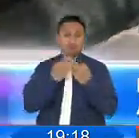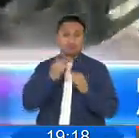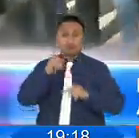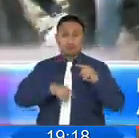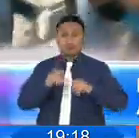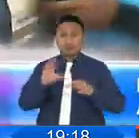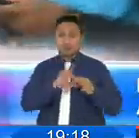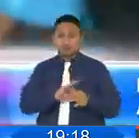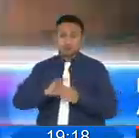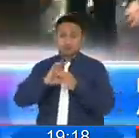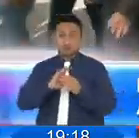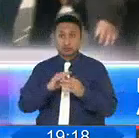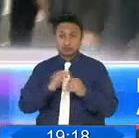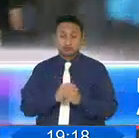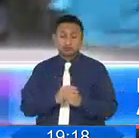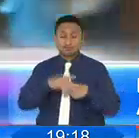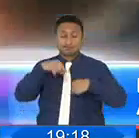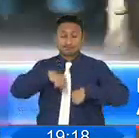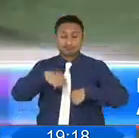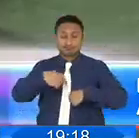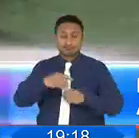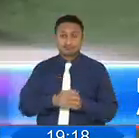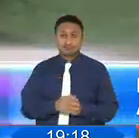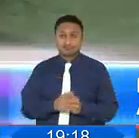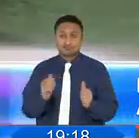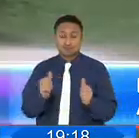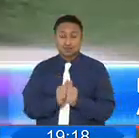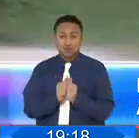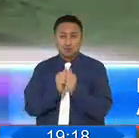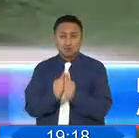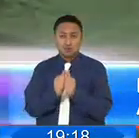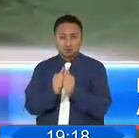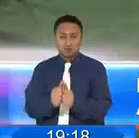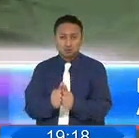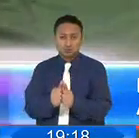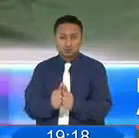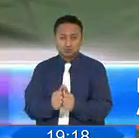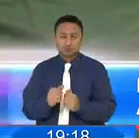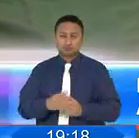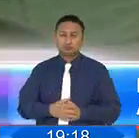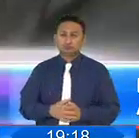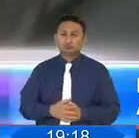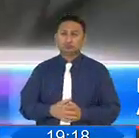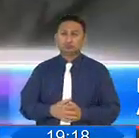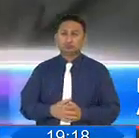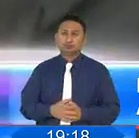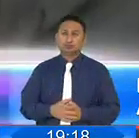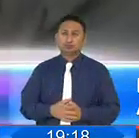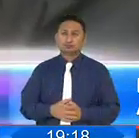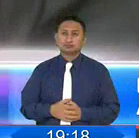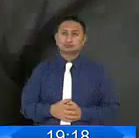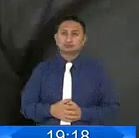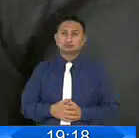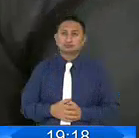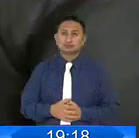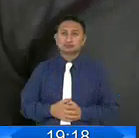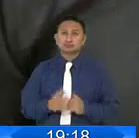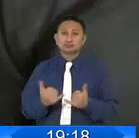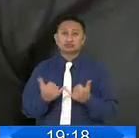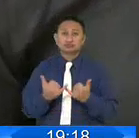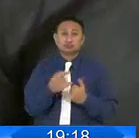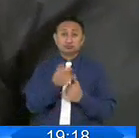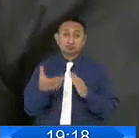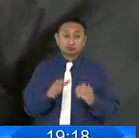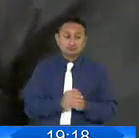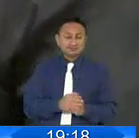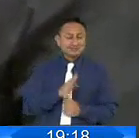amigos y compañeros de la corta travesía de la vida lo acompañaron entonces hasta su última morada. Llegué ahora en su muerte a decirles que siempre